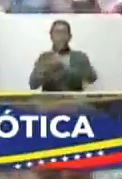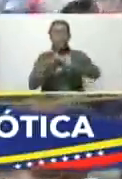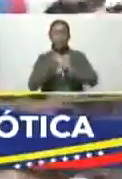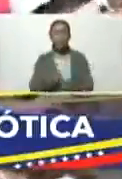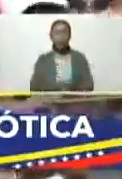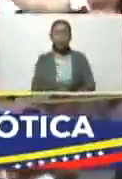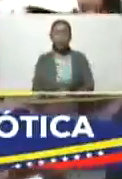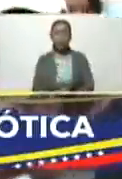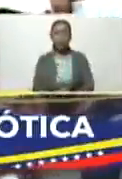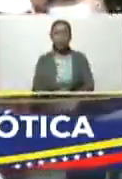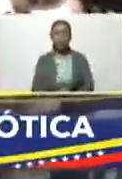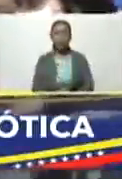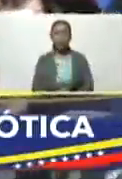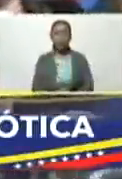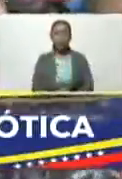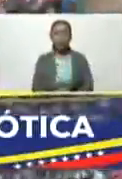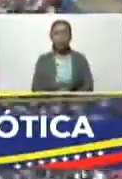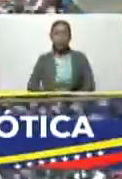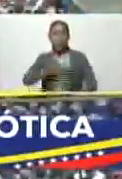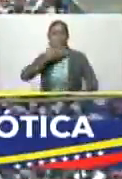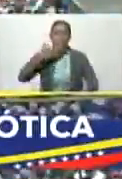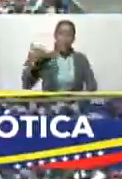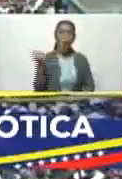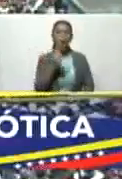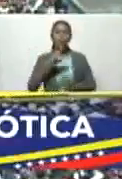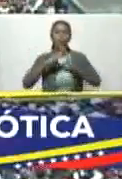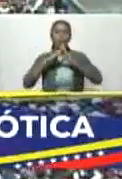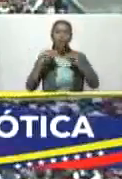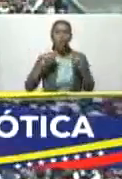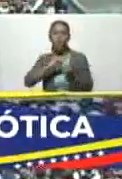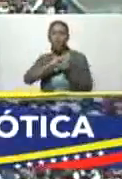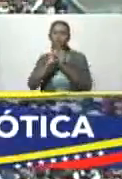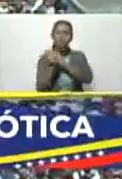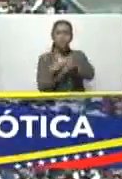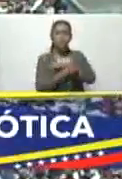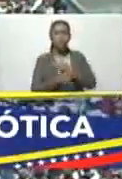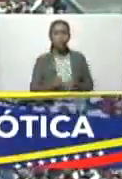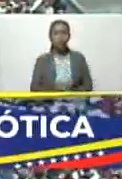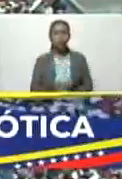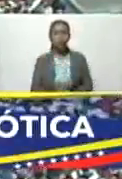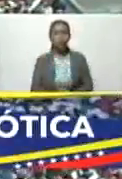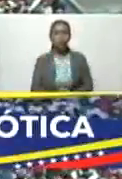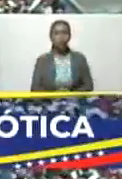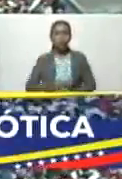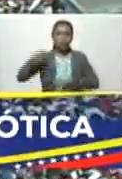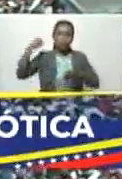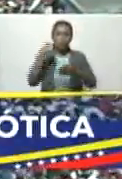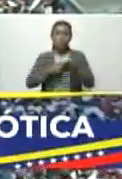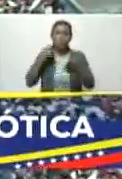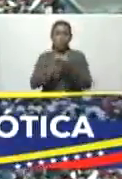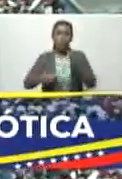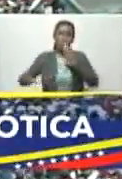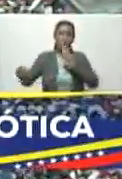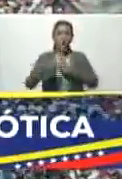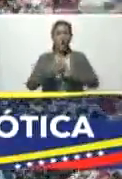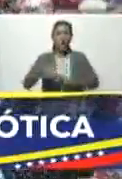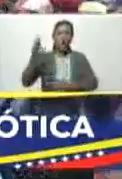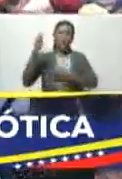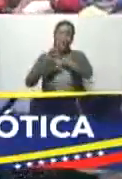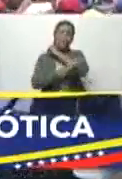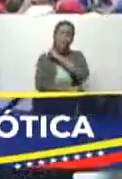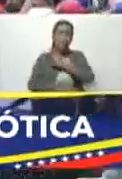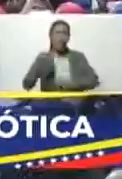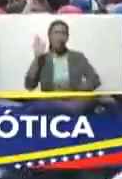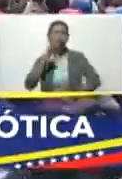a mejorarlo todo, a luchar contra los burócratas y